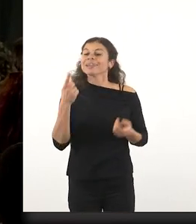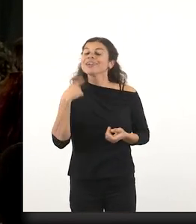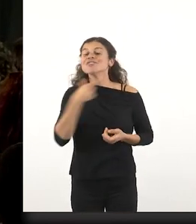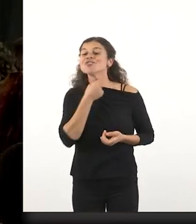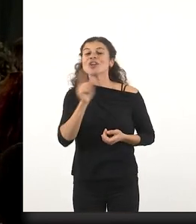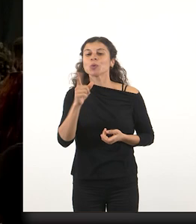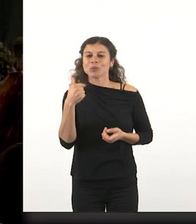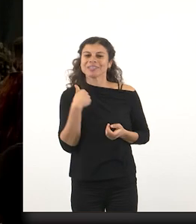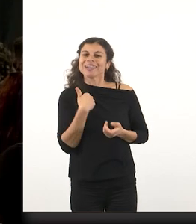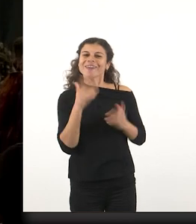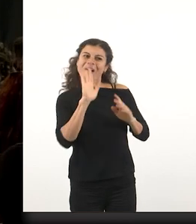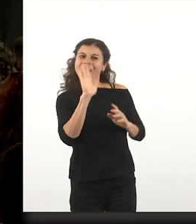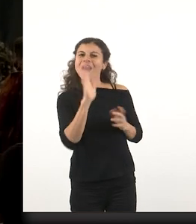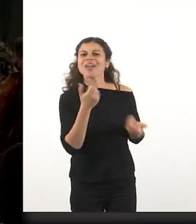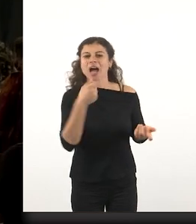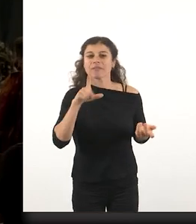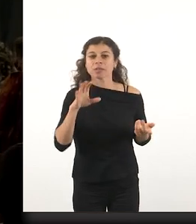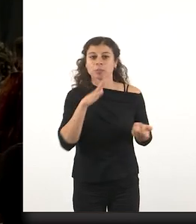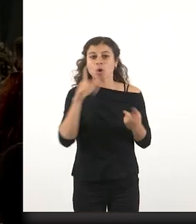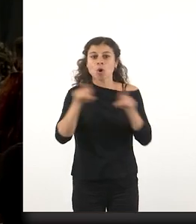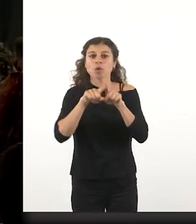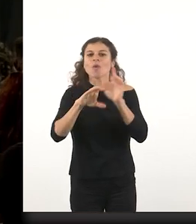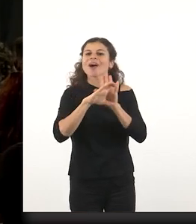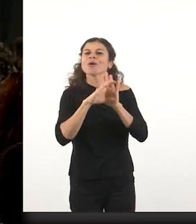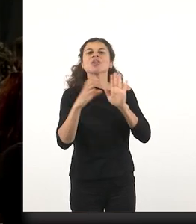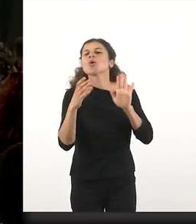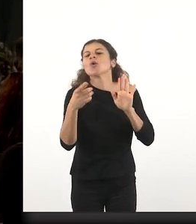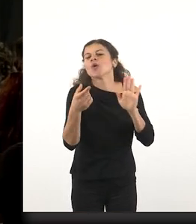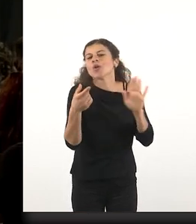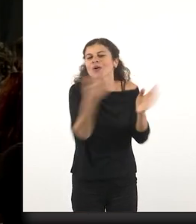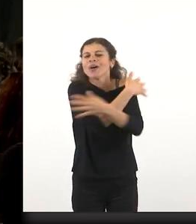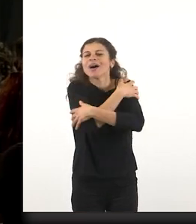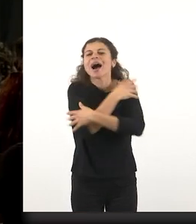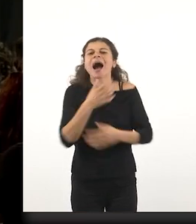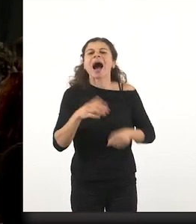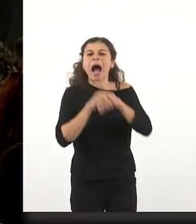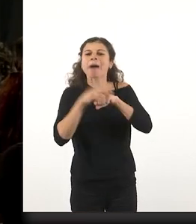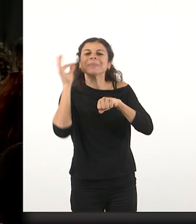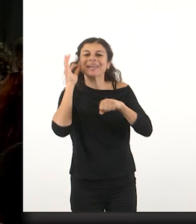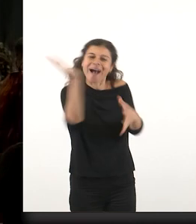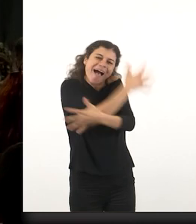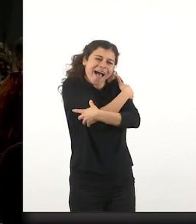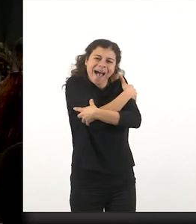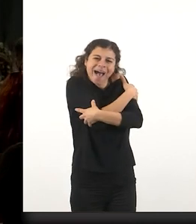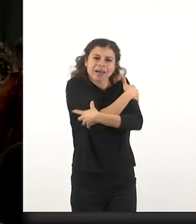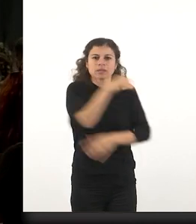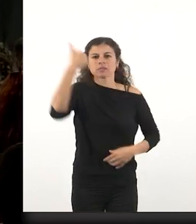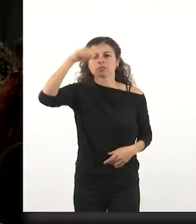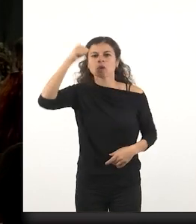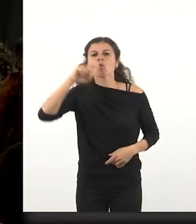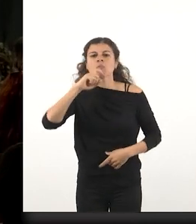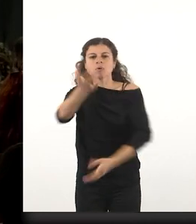llega a saludarme en código amiga. ¿Cuál es el código amiga? Está con mascarilla. ¡Nena! ¡Qué bonita está! Y tú pendiente. ¿Cuál es el código entre amigos? ¿O entre amigos